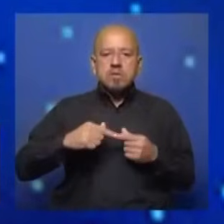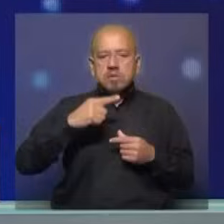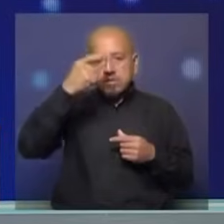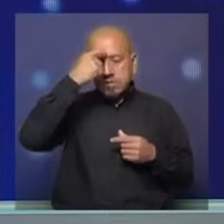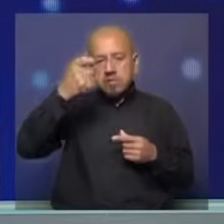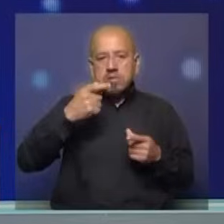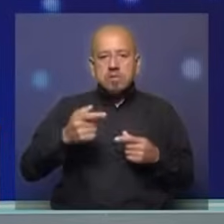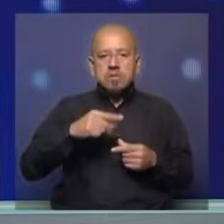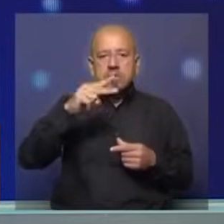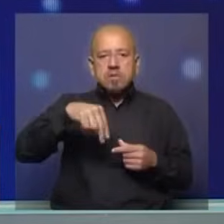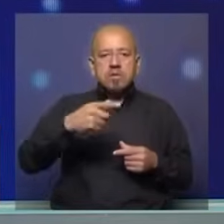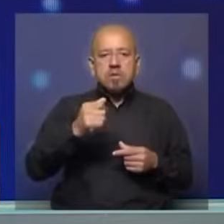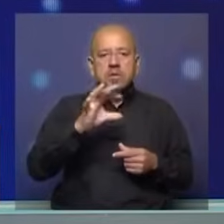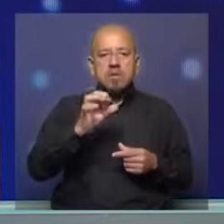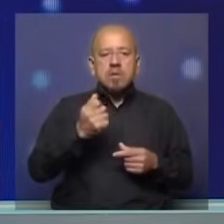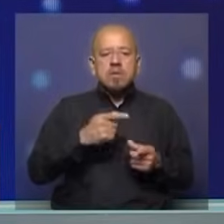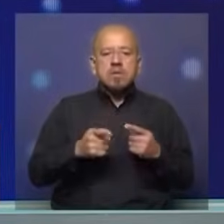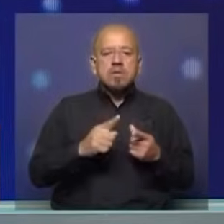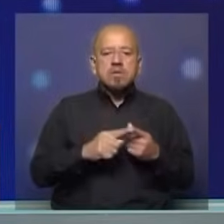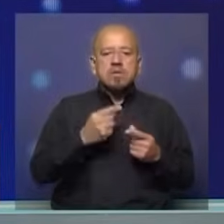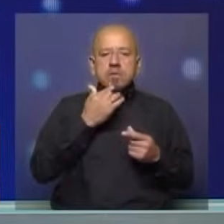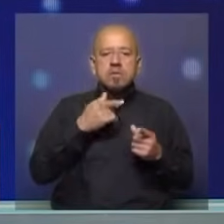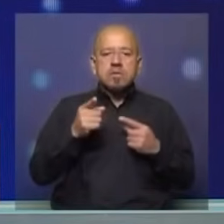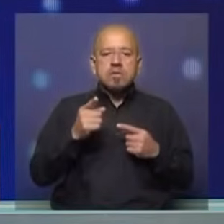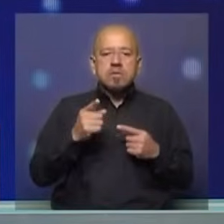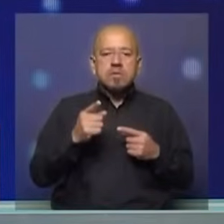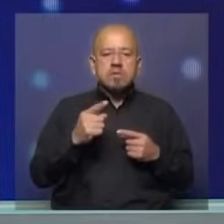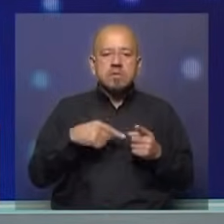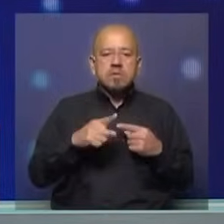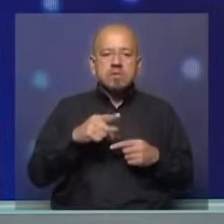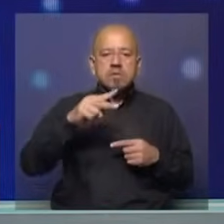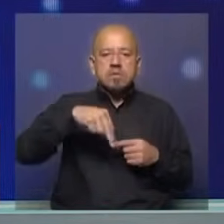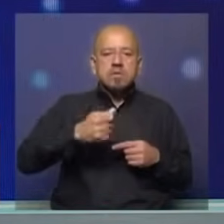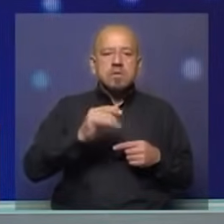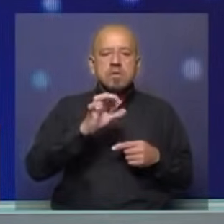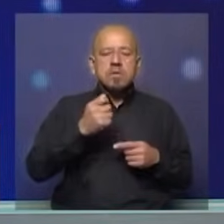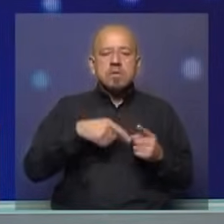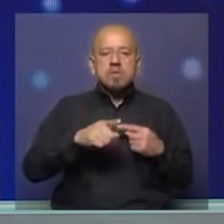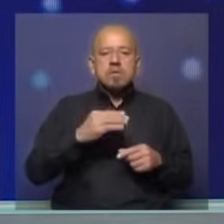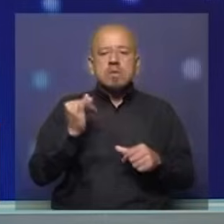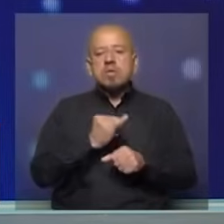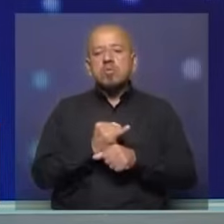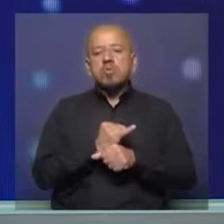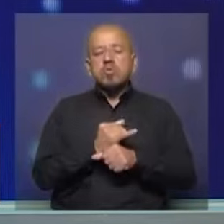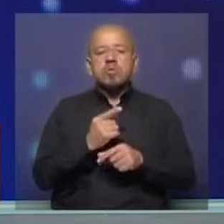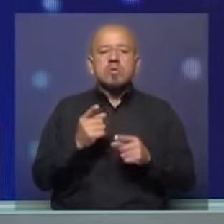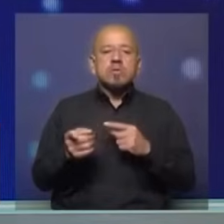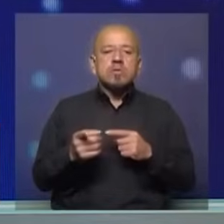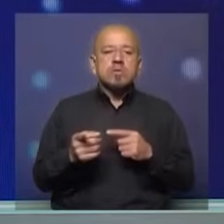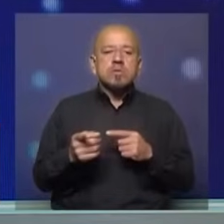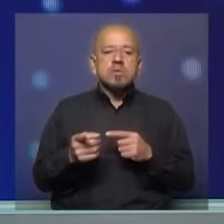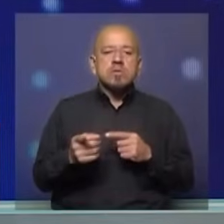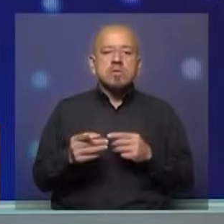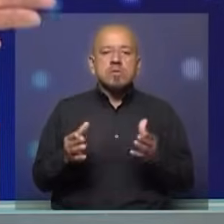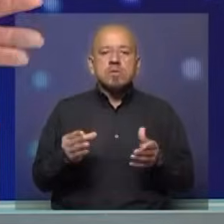Ejemplo, la NASA. No se la dan. ¿No? Que gracias a los proyectos de la NASA es que después surge en la industria, por ejemplo,